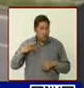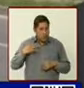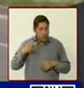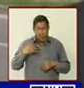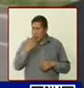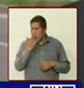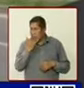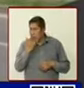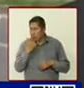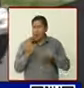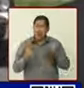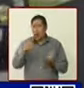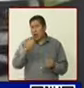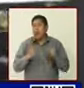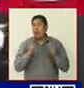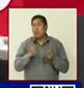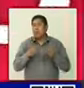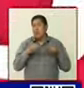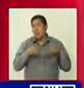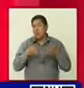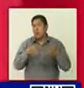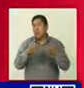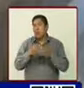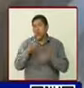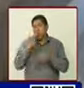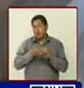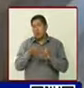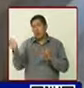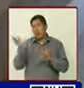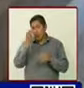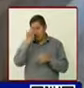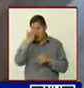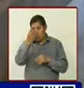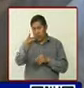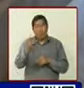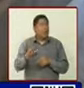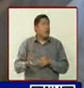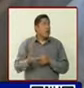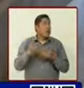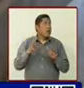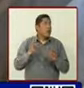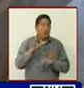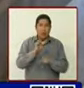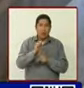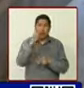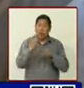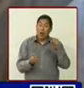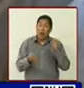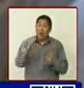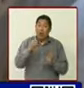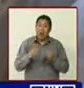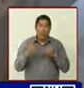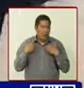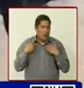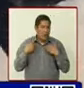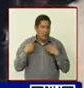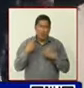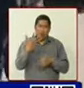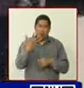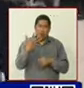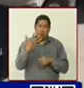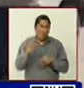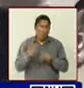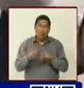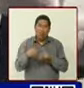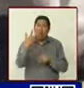carguillos irregulares de los vehículos y de la misma manera el desvío de combustible. Como ustedes pueden observar, se ha identificado un vehículo que cargaba más de